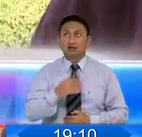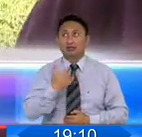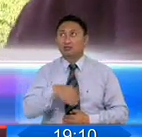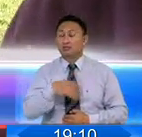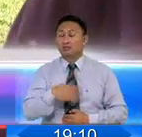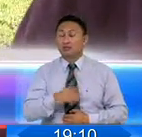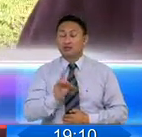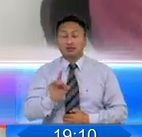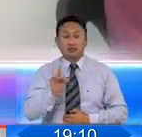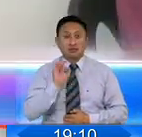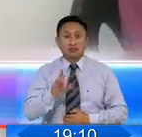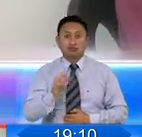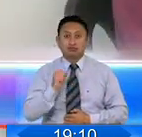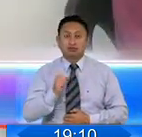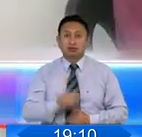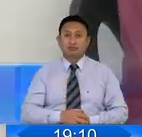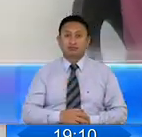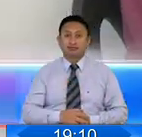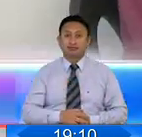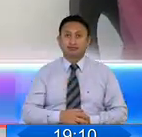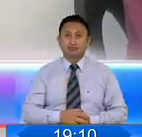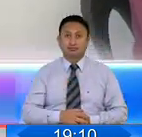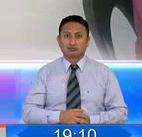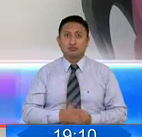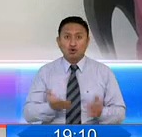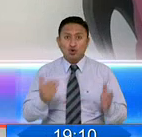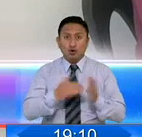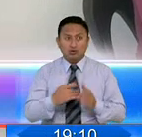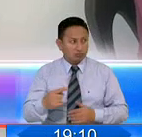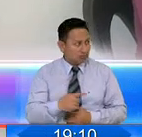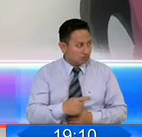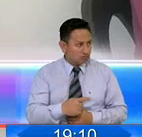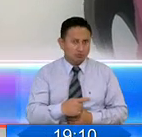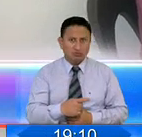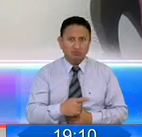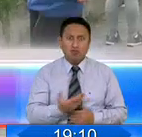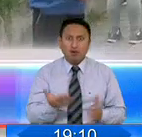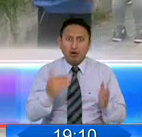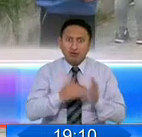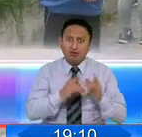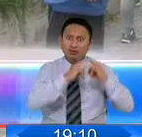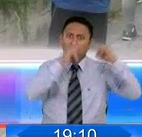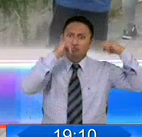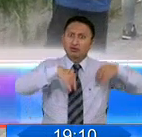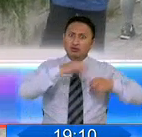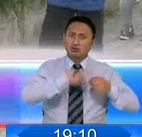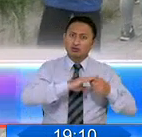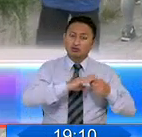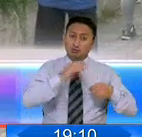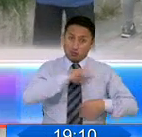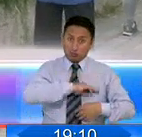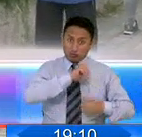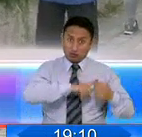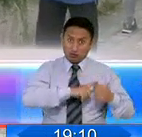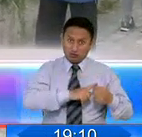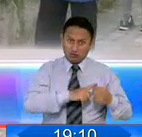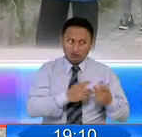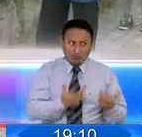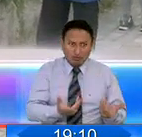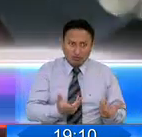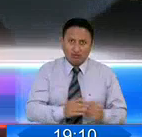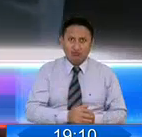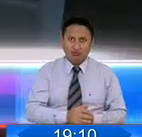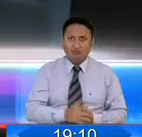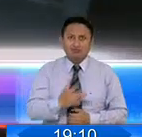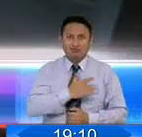bastante duro. Hoy nuevamente la encontramos haciendo fila en busca de atención en las carpas instaladas por el municipio de Quito. Los mismos